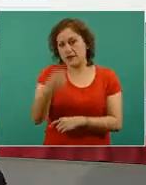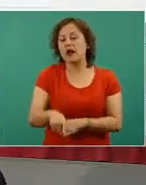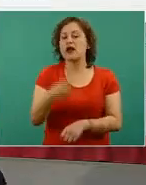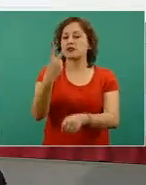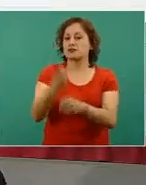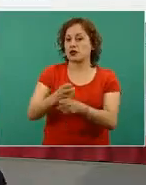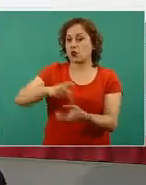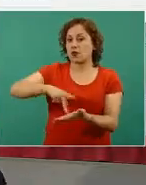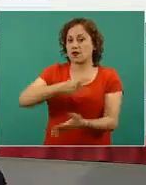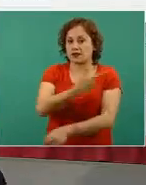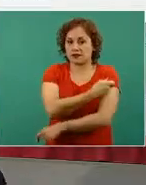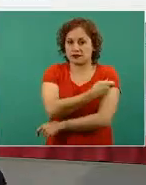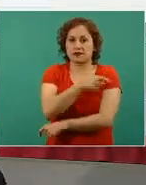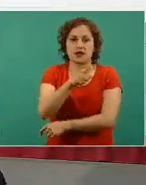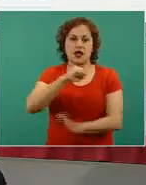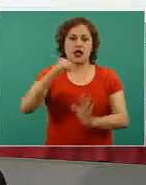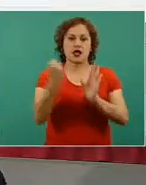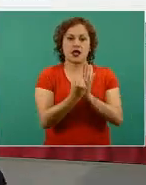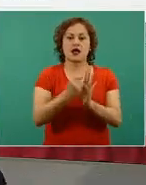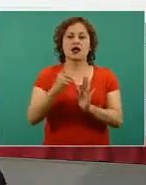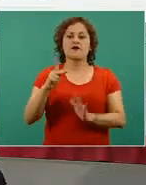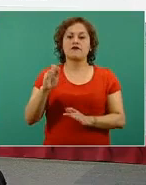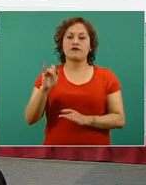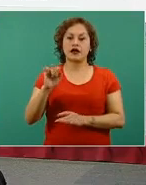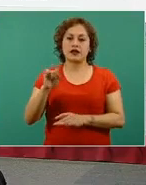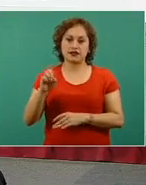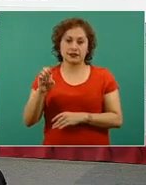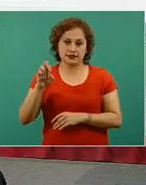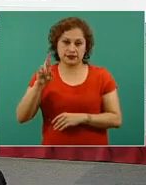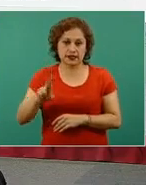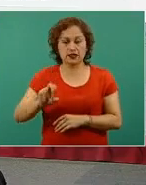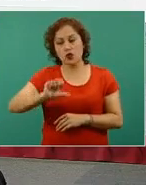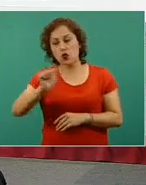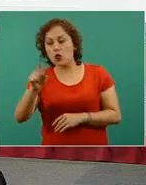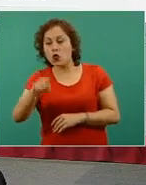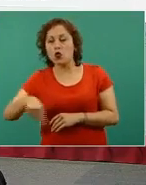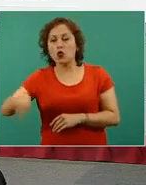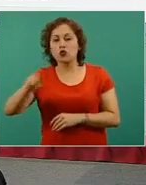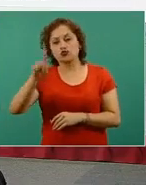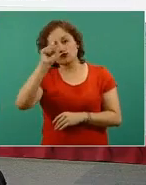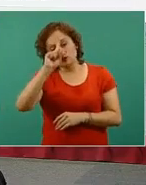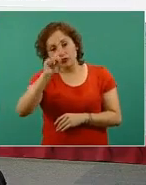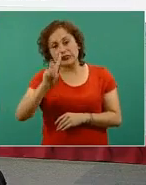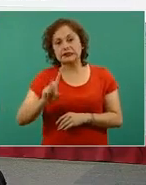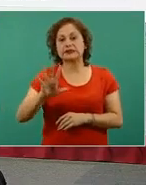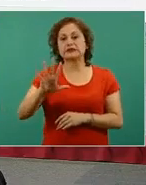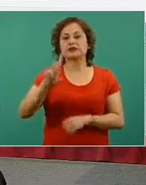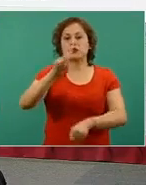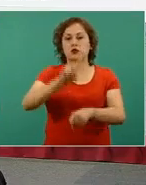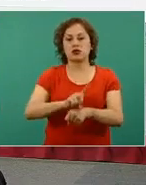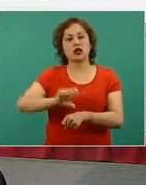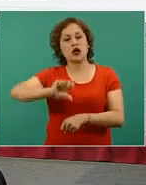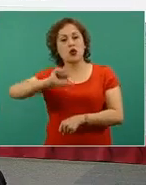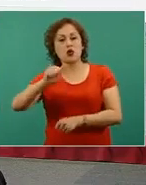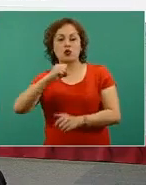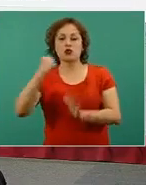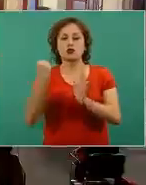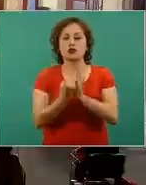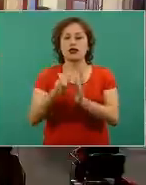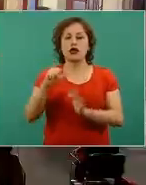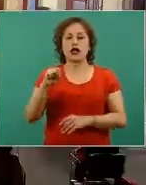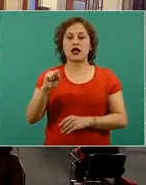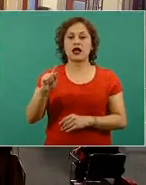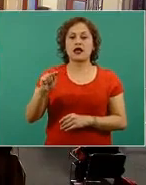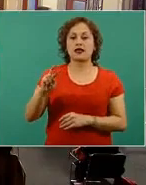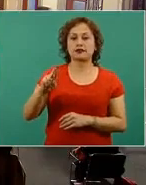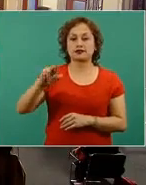Pfizer, ya existe la recomendación de 35 días, también hay algunas vacunas como AstraZeneca en que el periodo